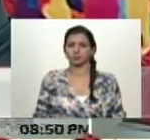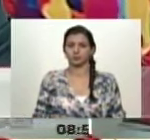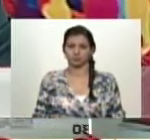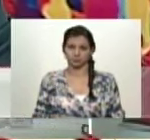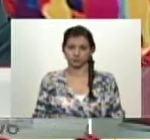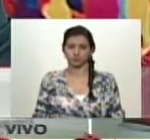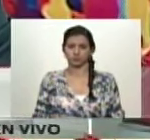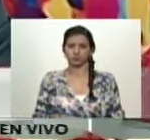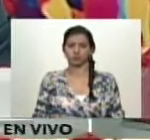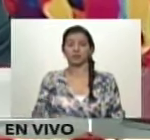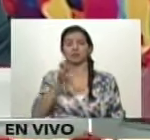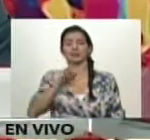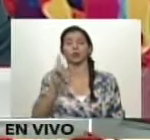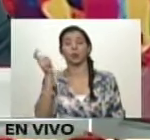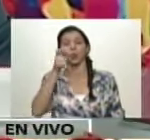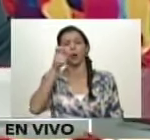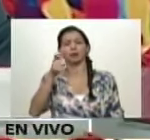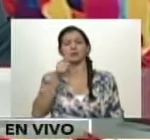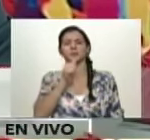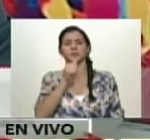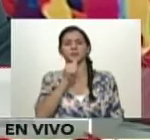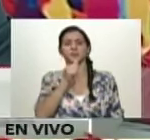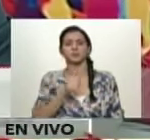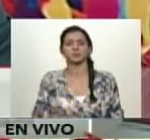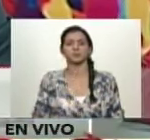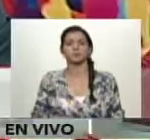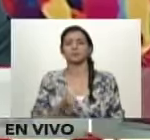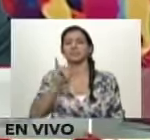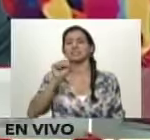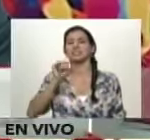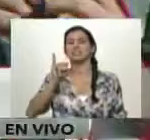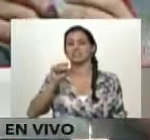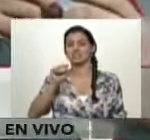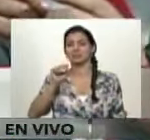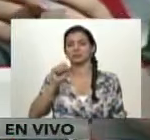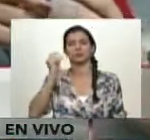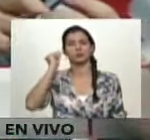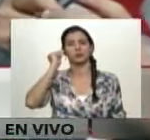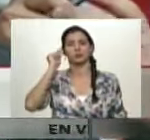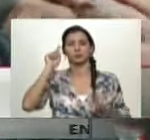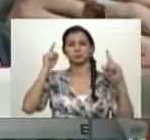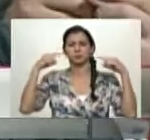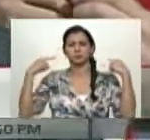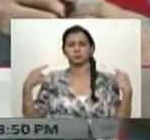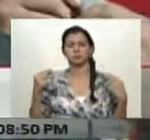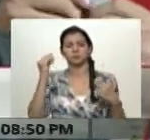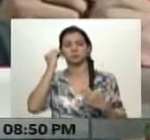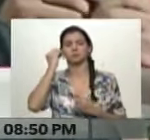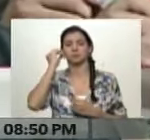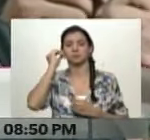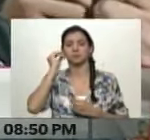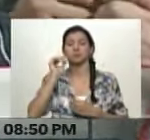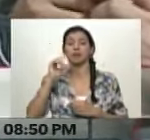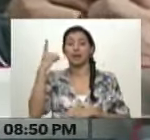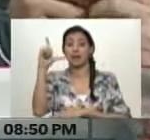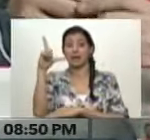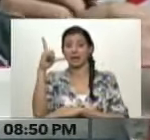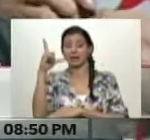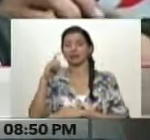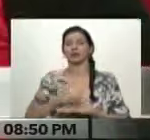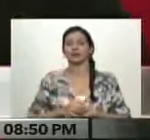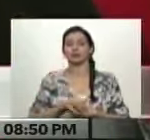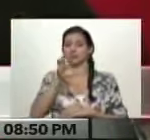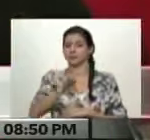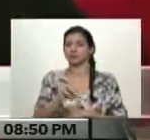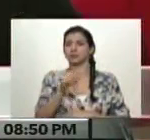Por el Estado Guárico he colocado a la camarada Isis Ochoa. En el Estado Lara a nuestra